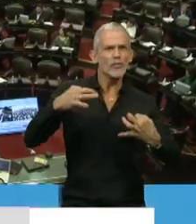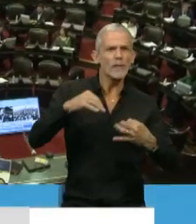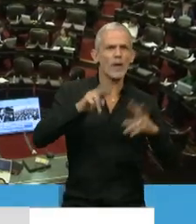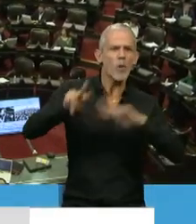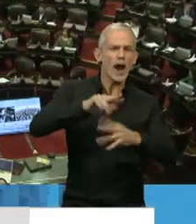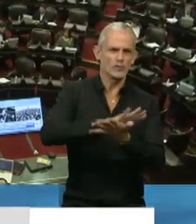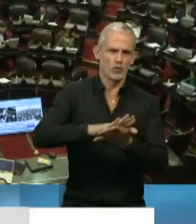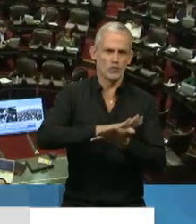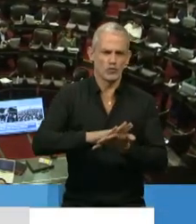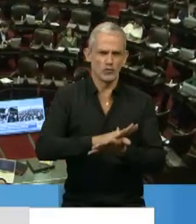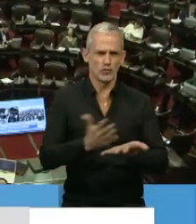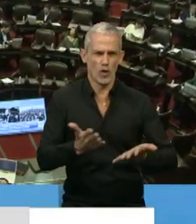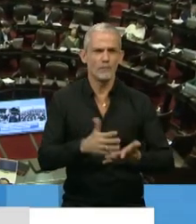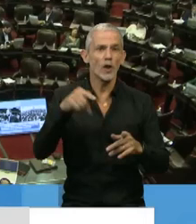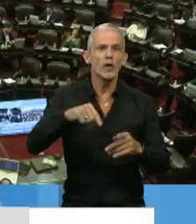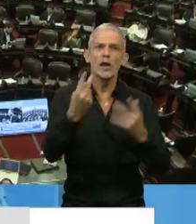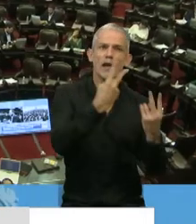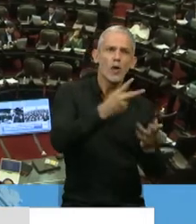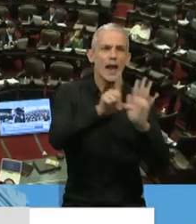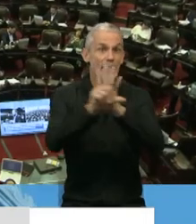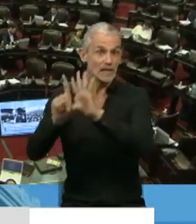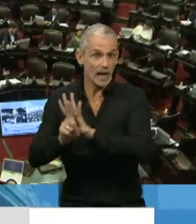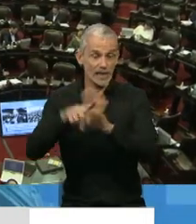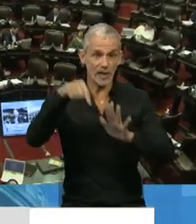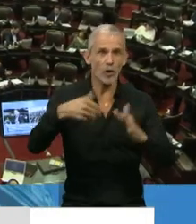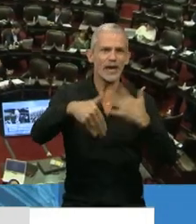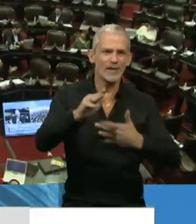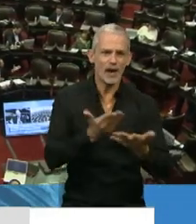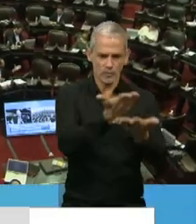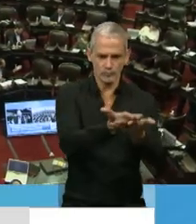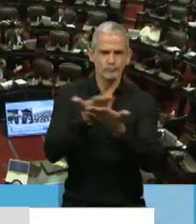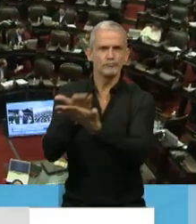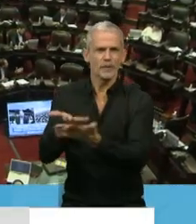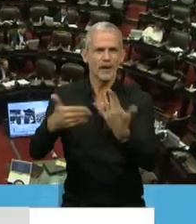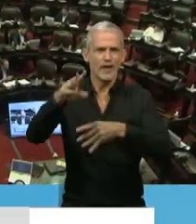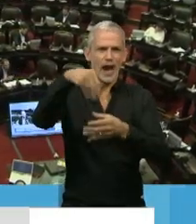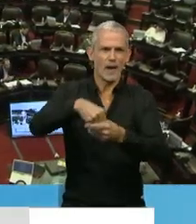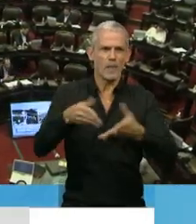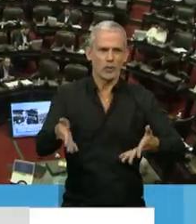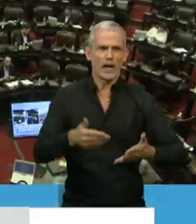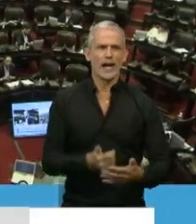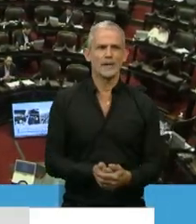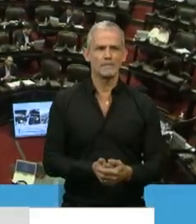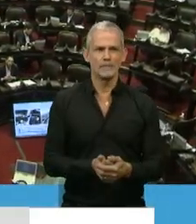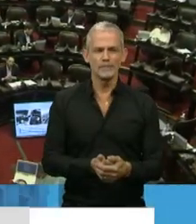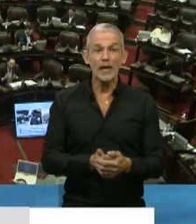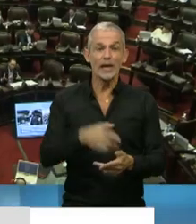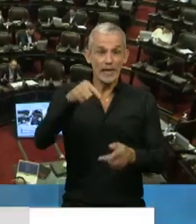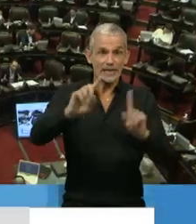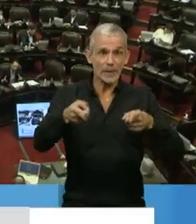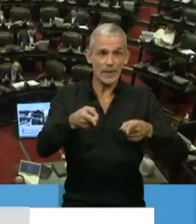comenzamos a hacerlo con las dos leyes que vamos a poner en consideración. Pero también, señor